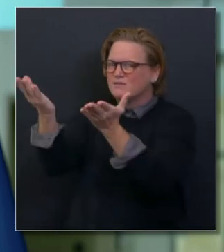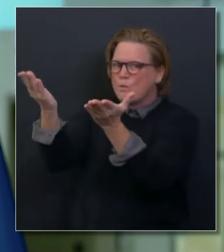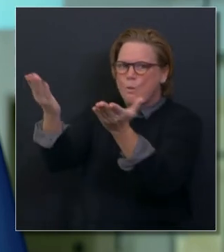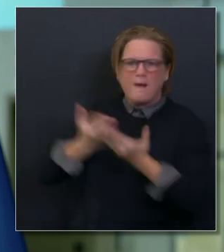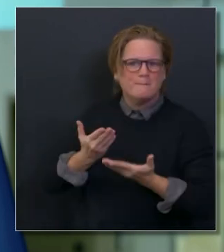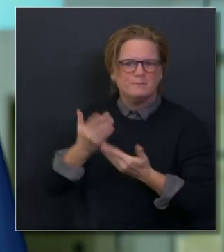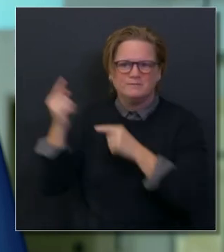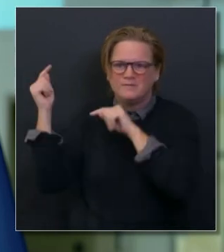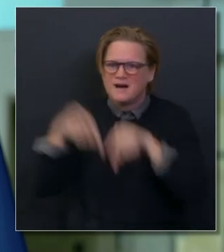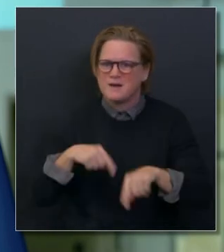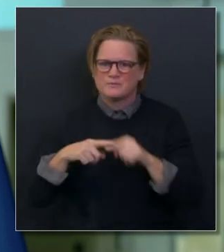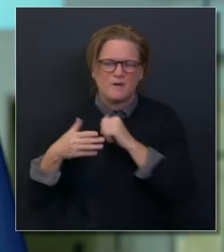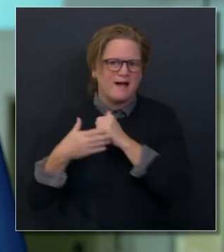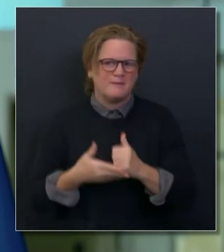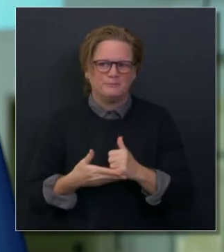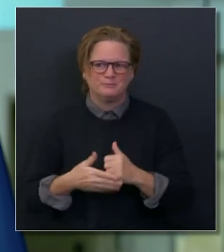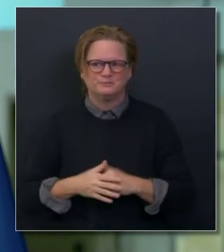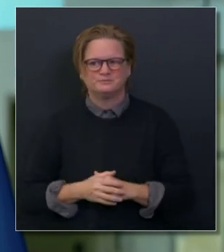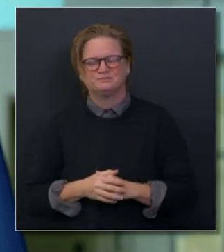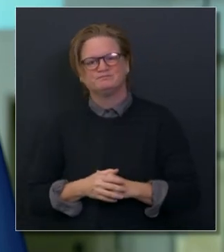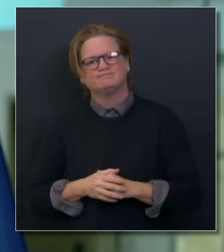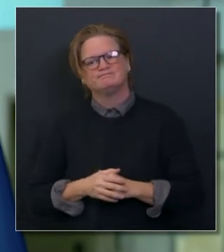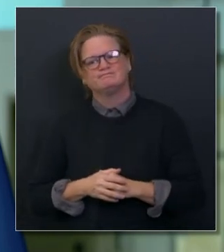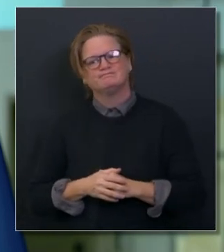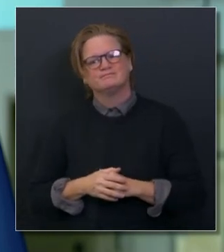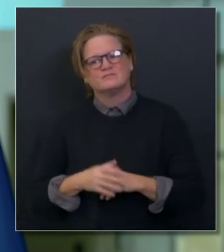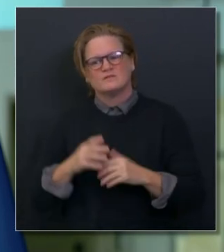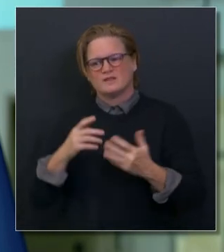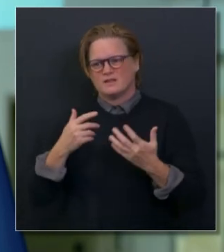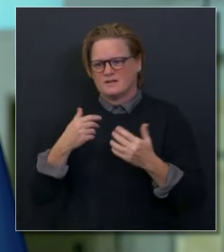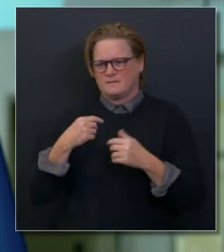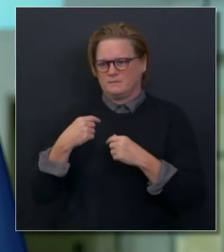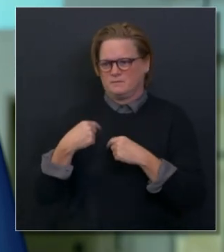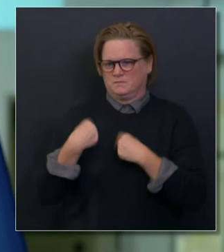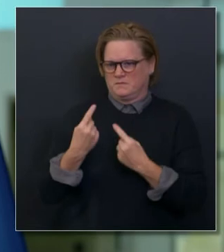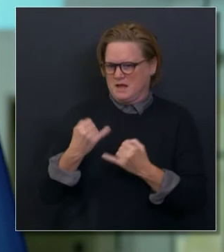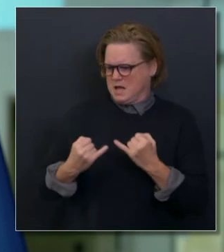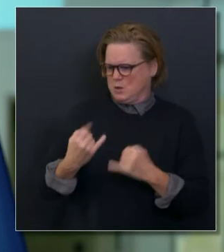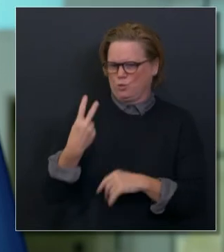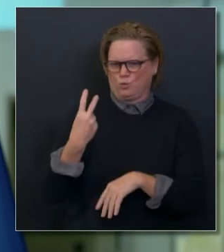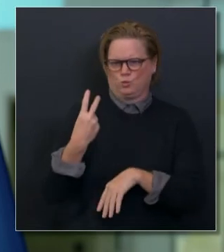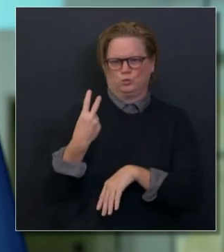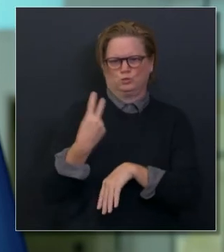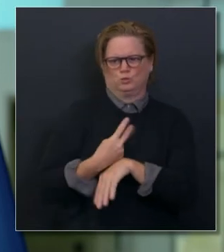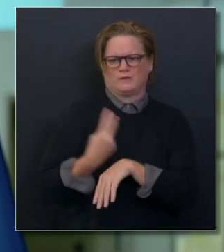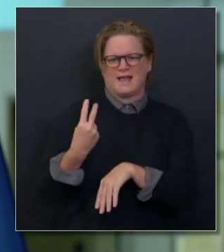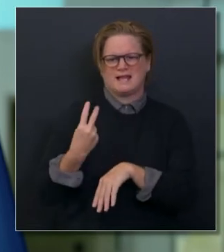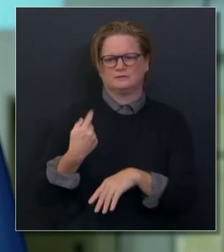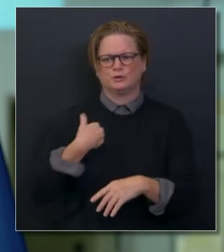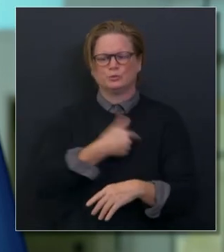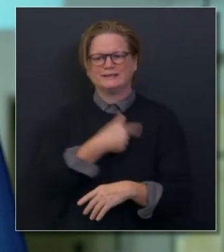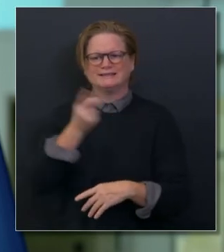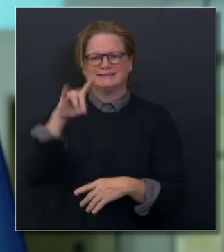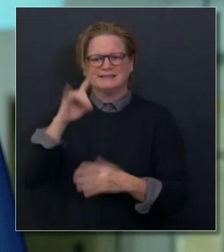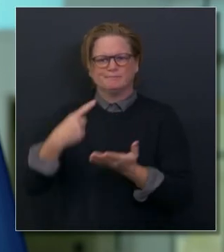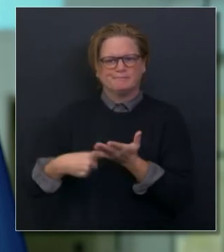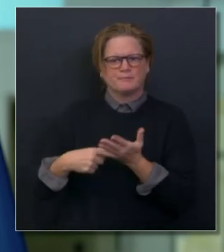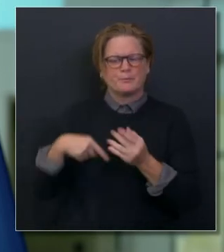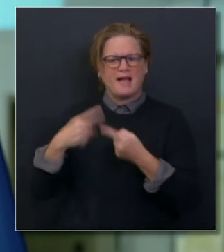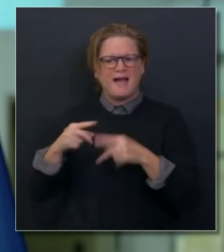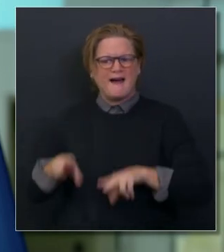he tenido en las últimas 48 horas, he tenido muchas conversaciones sobre el USS Mercy, ese